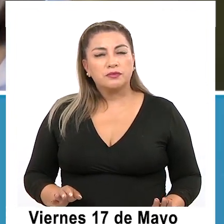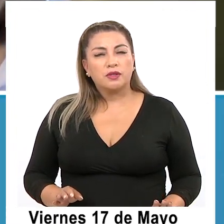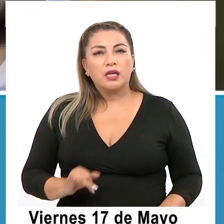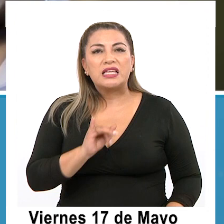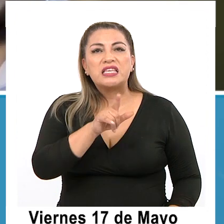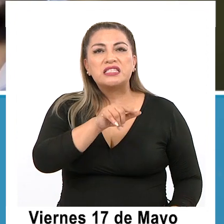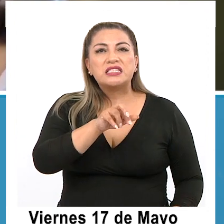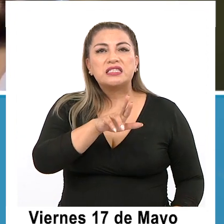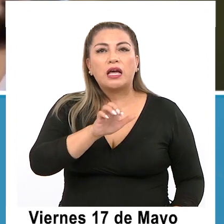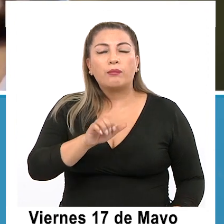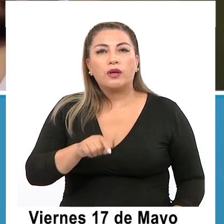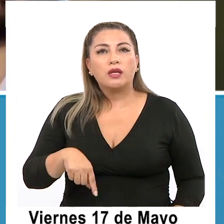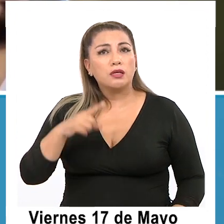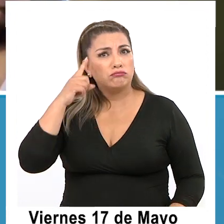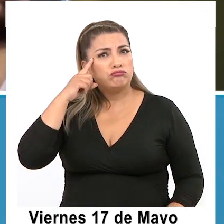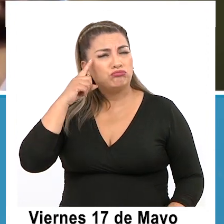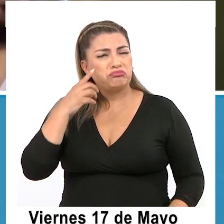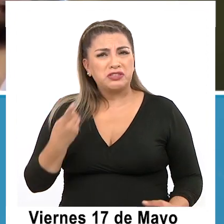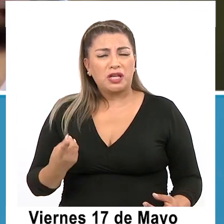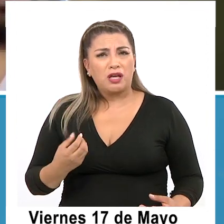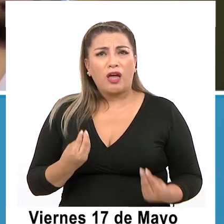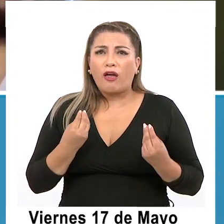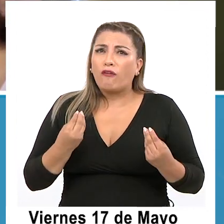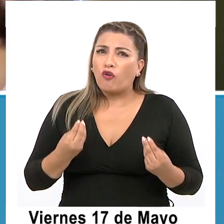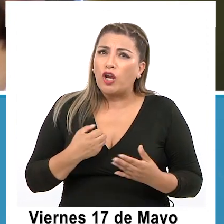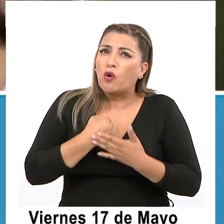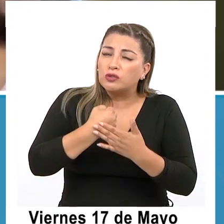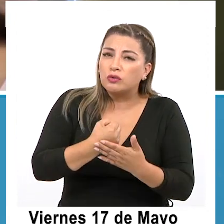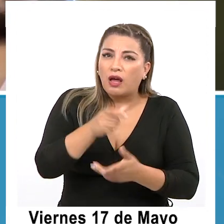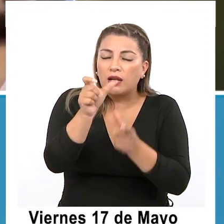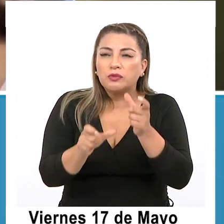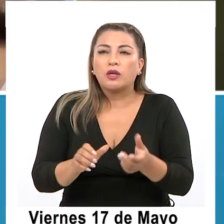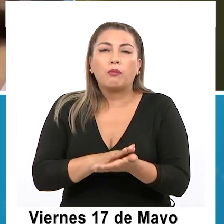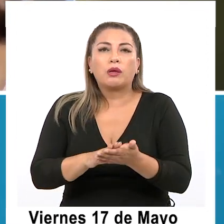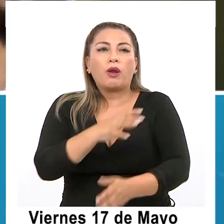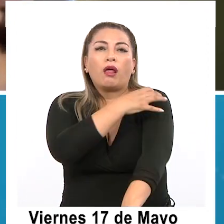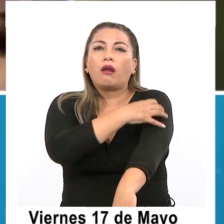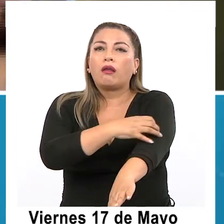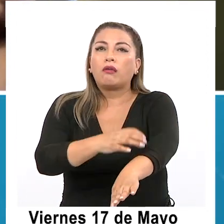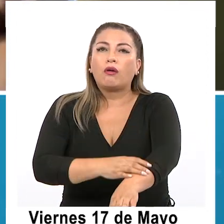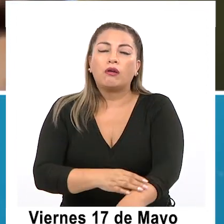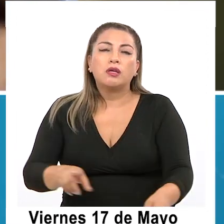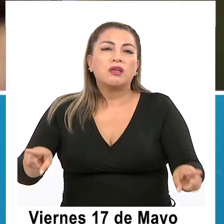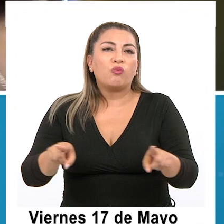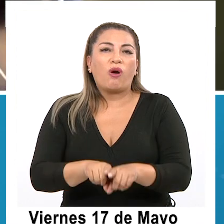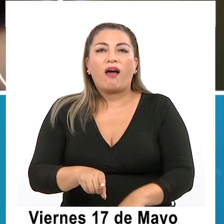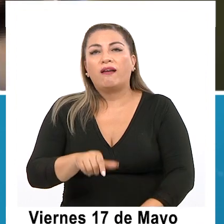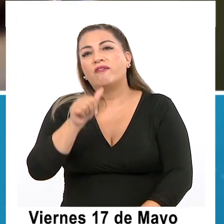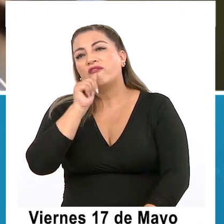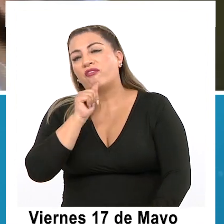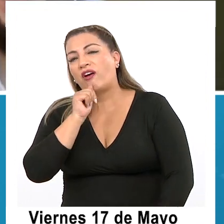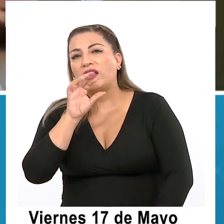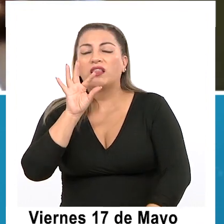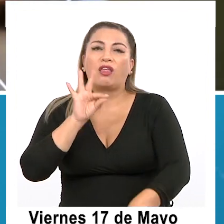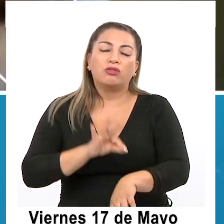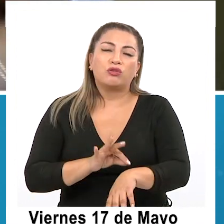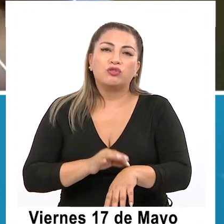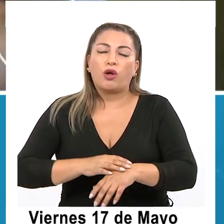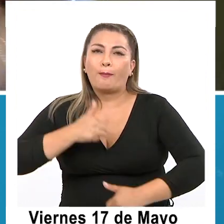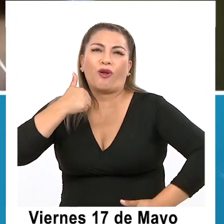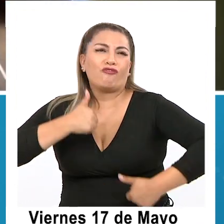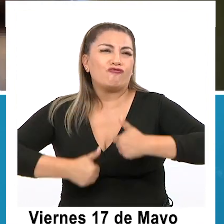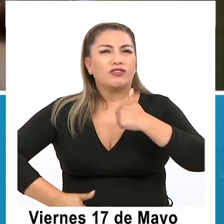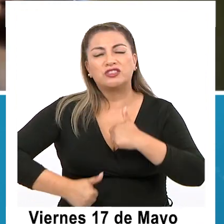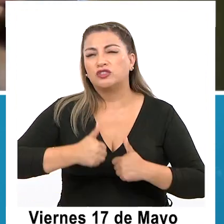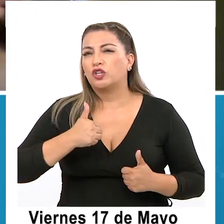una ISAPRE es realmente muy beneficioso para las personas? Si, por ejemplo, en regiones seguimos igual con falta de especialistas, con falta de clínicas,